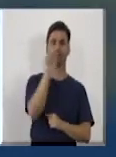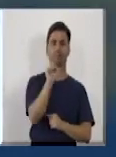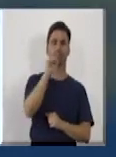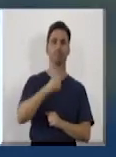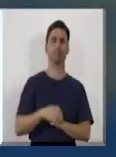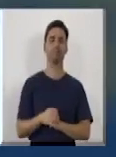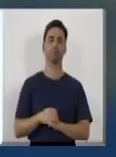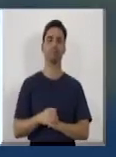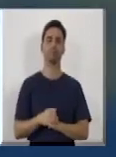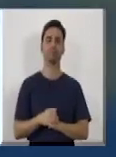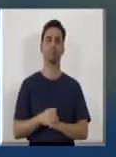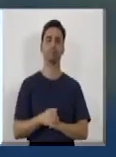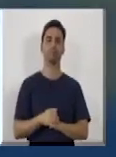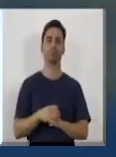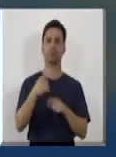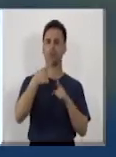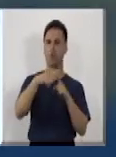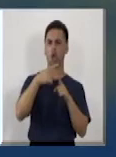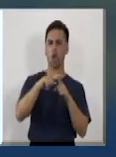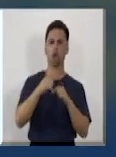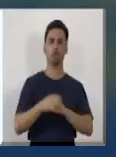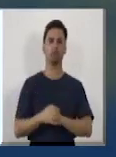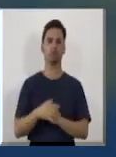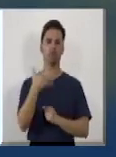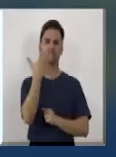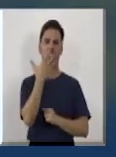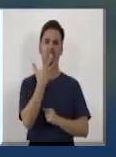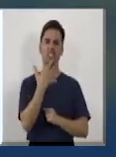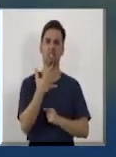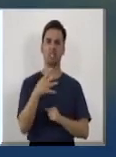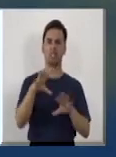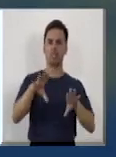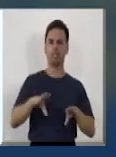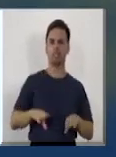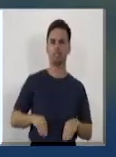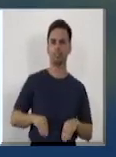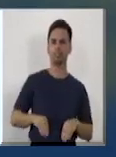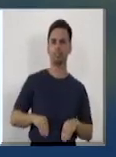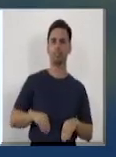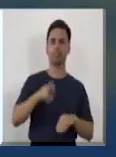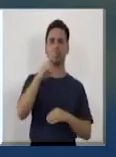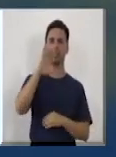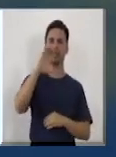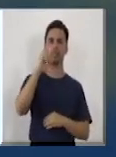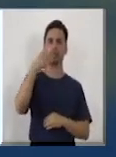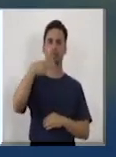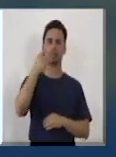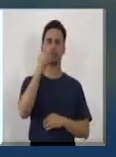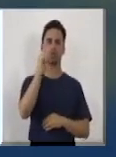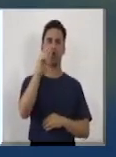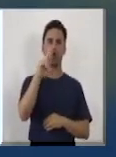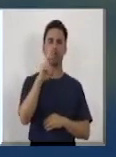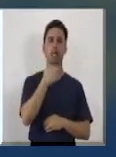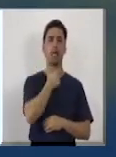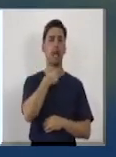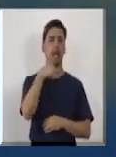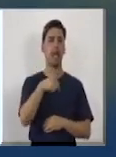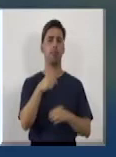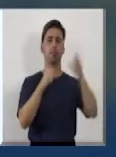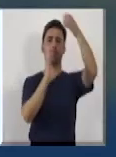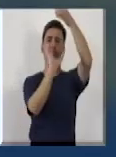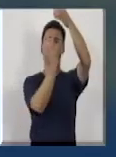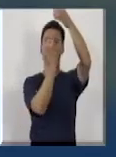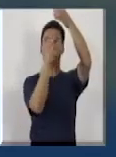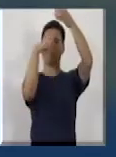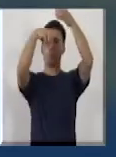Receptores: todos los que consumen corriente, bombillo, timbre, receptores y otros. Y su función principal es transformar la